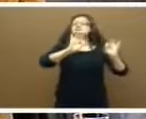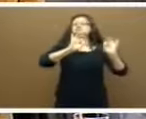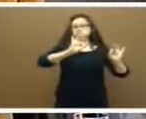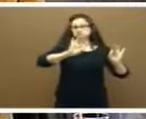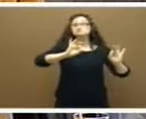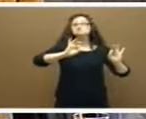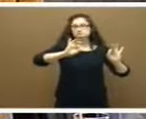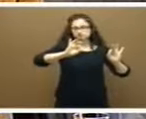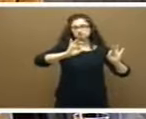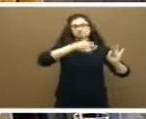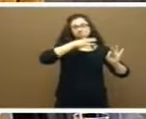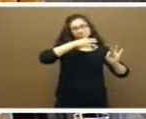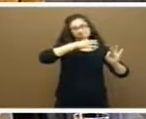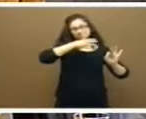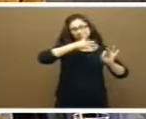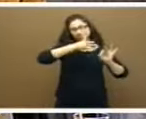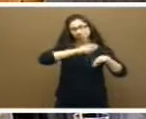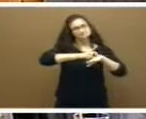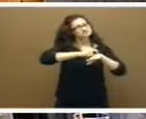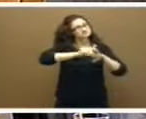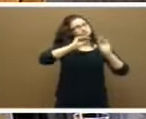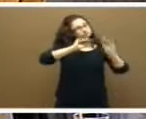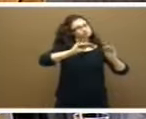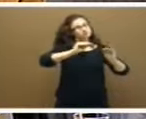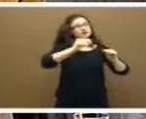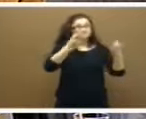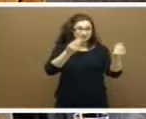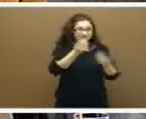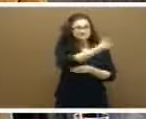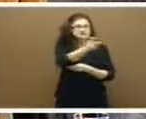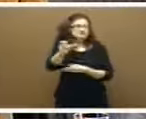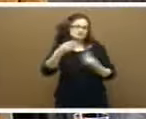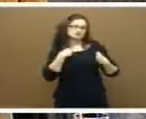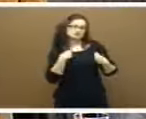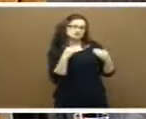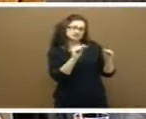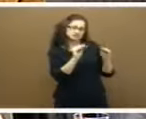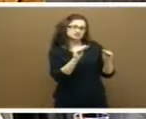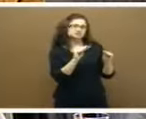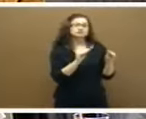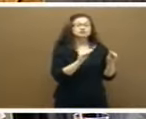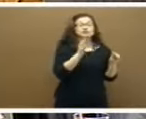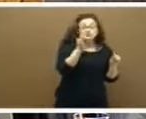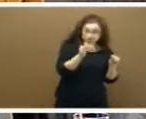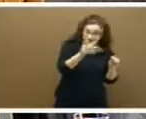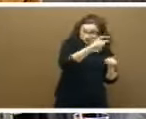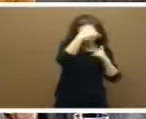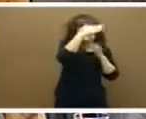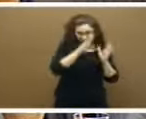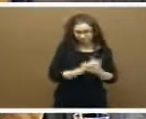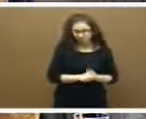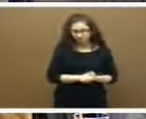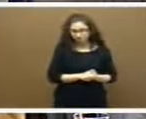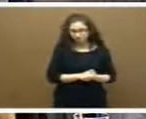específica dada las características que tienen y la población y sobre todo dada la población a la que ellos atienden.